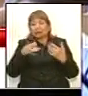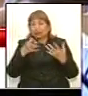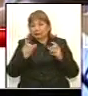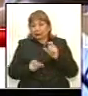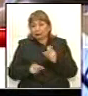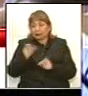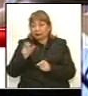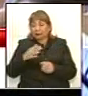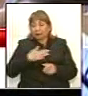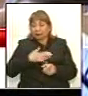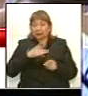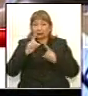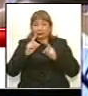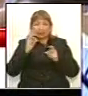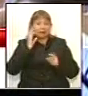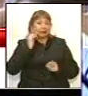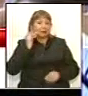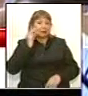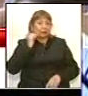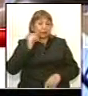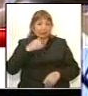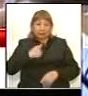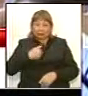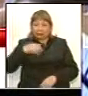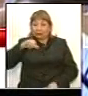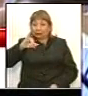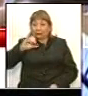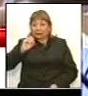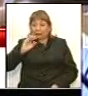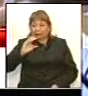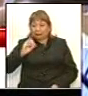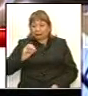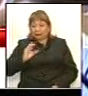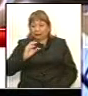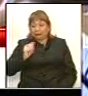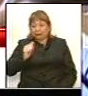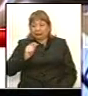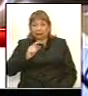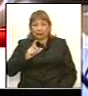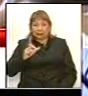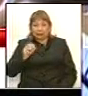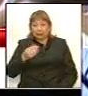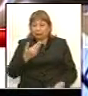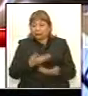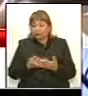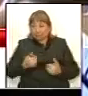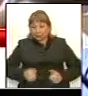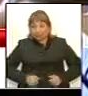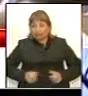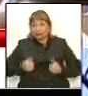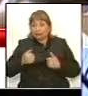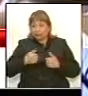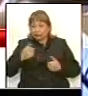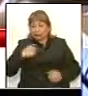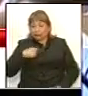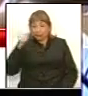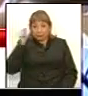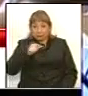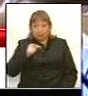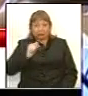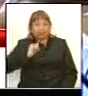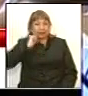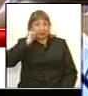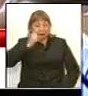Entonces sí me pregunta, porque la experiencia que hemos tenido en Pisco, y lo hemos vivido junto con el señor Castillo, lo hemos vivido. Yo estaba ahí al día